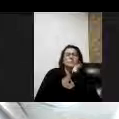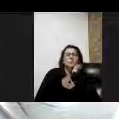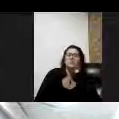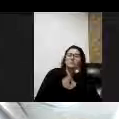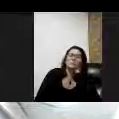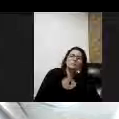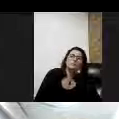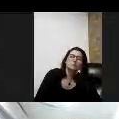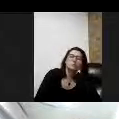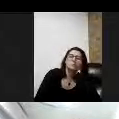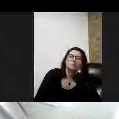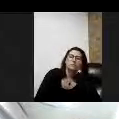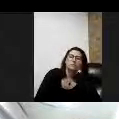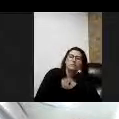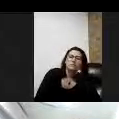VIH, porque